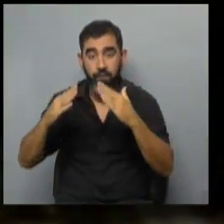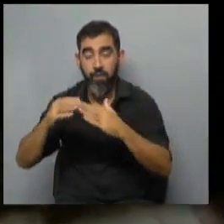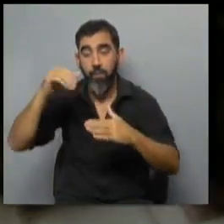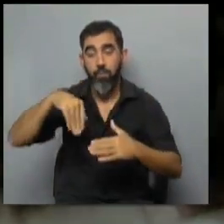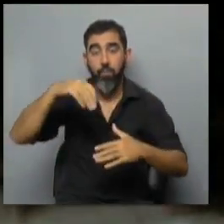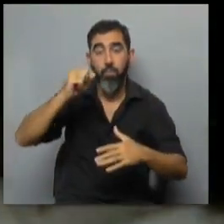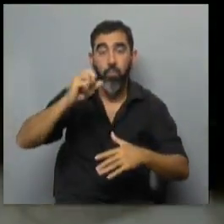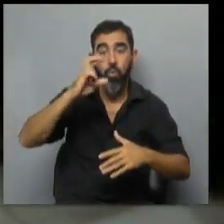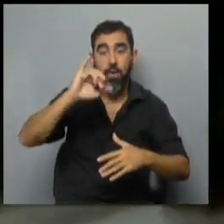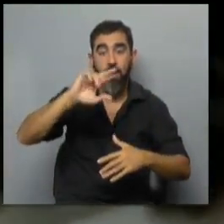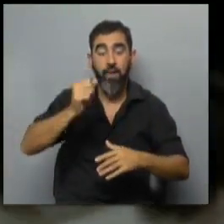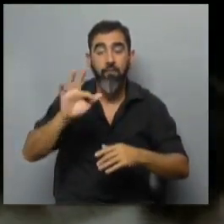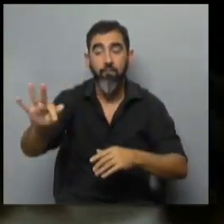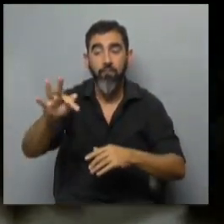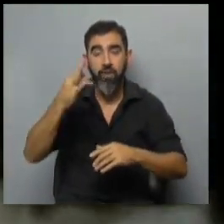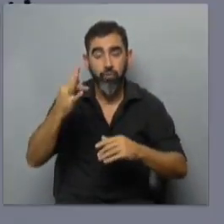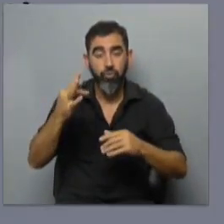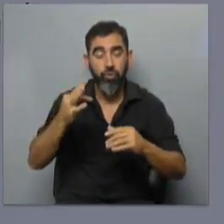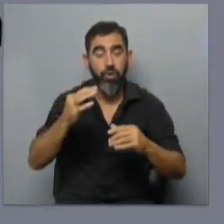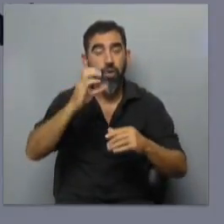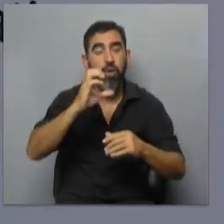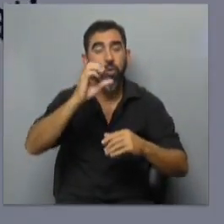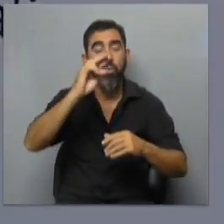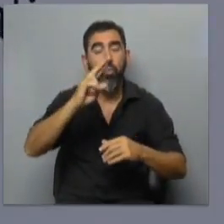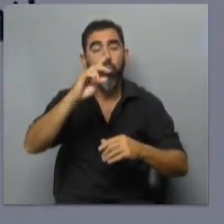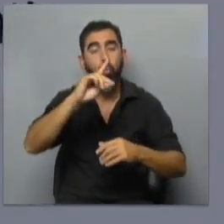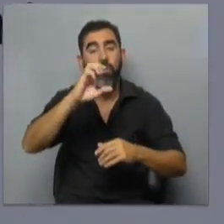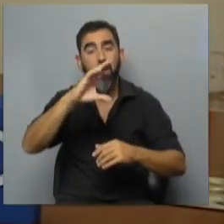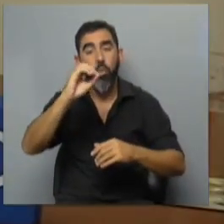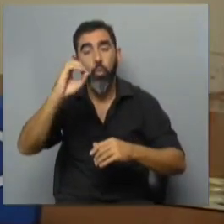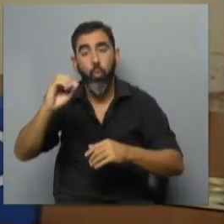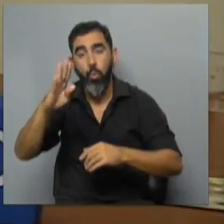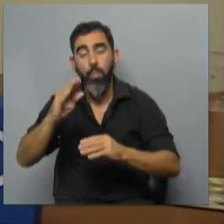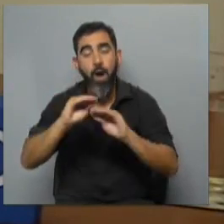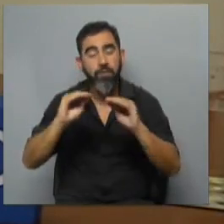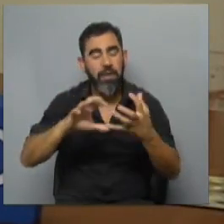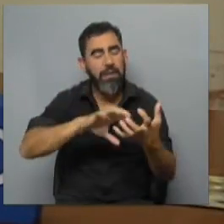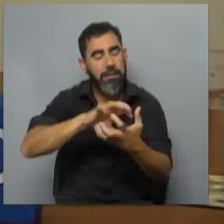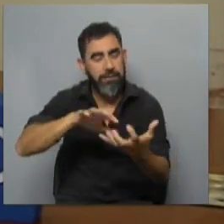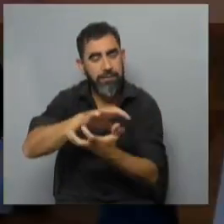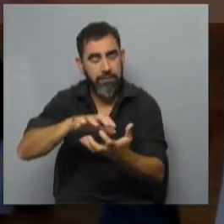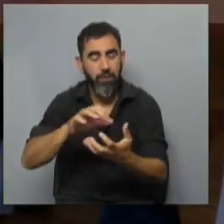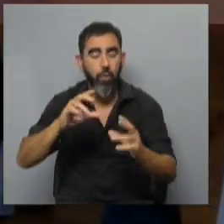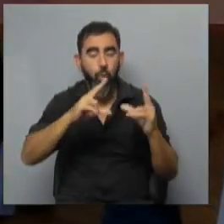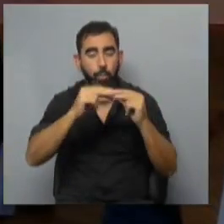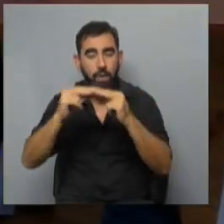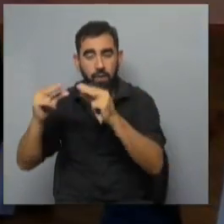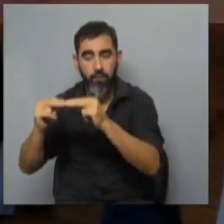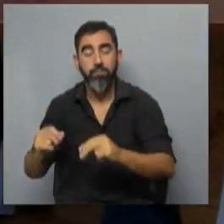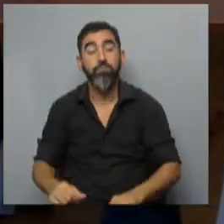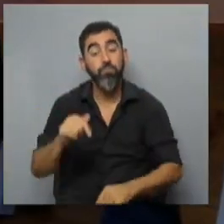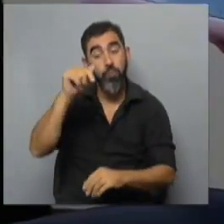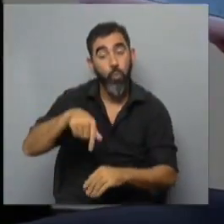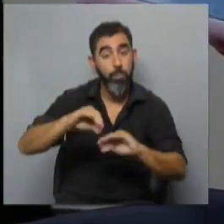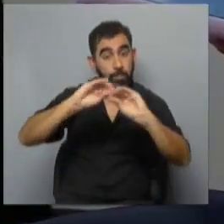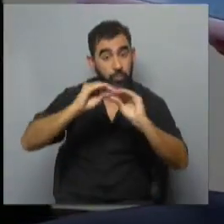moreira las federaciones nucleadas en q de ccoo advierten sobre la situación crítica del sistema cooperativo hoy el